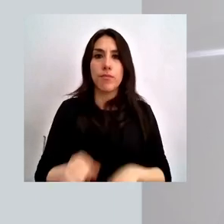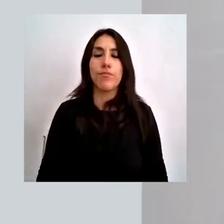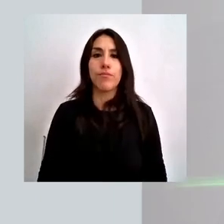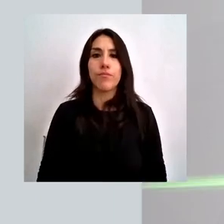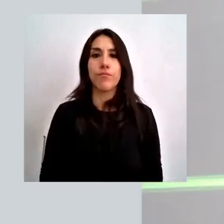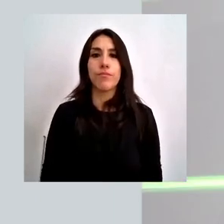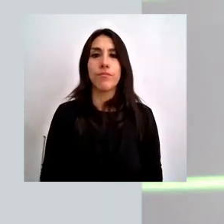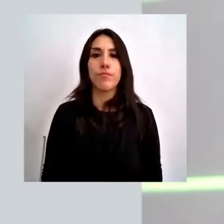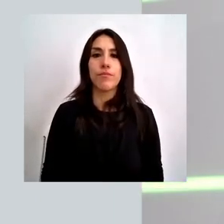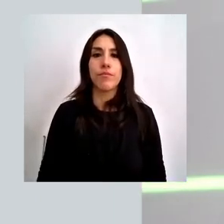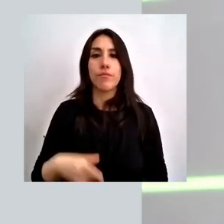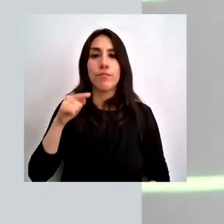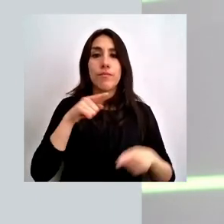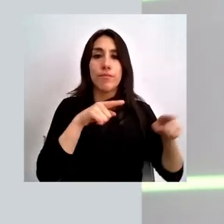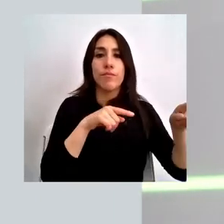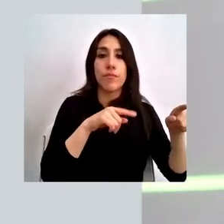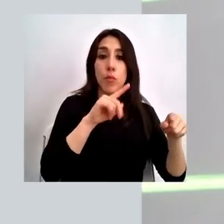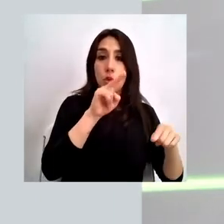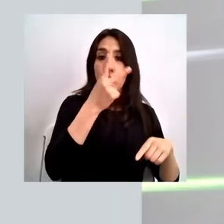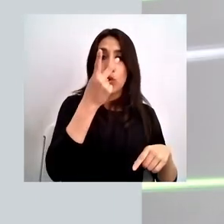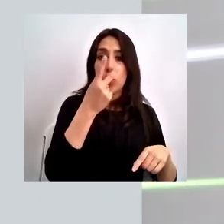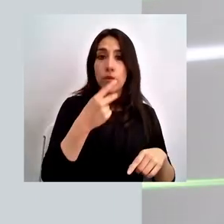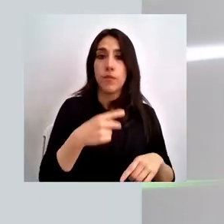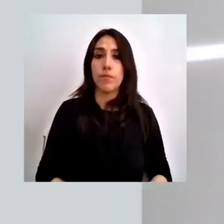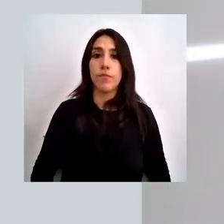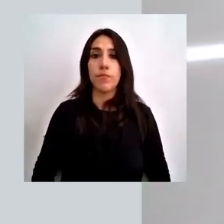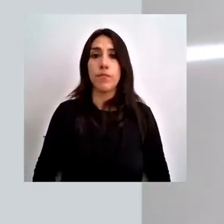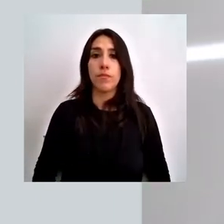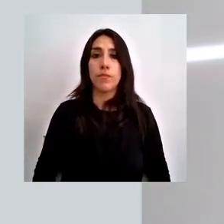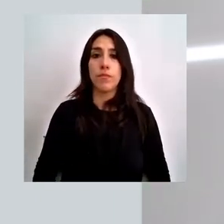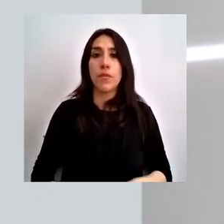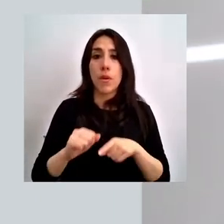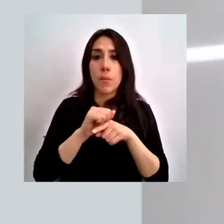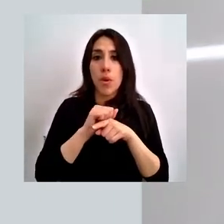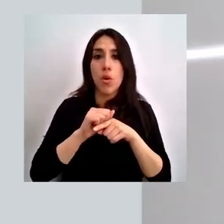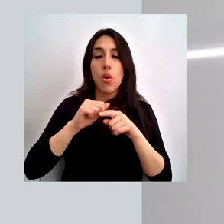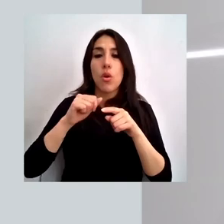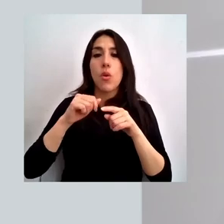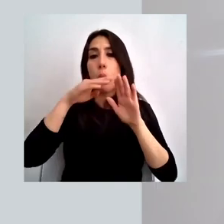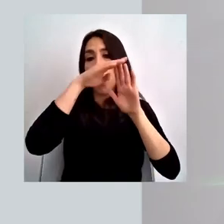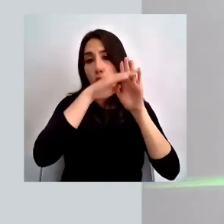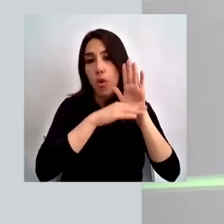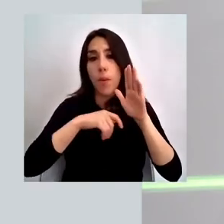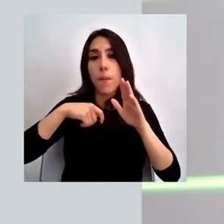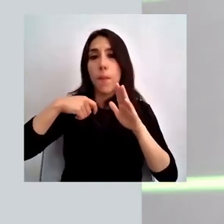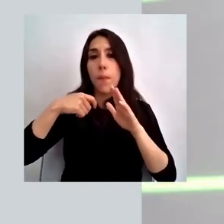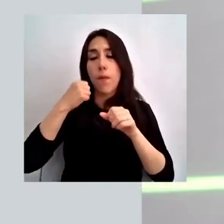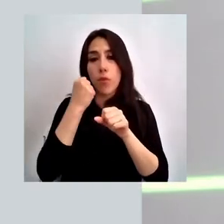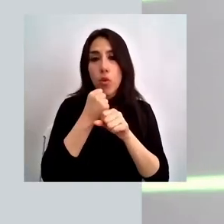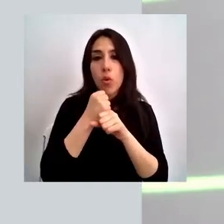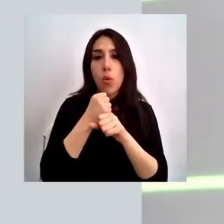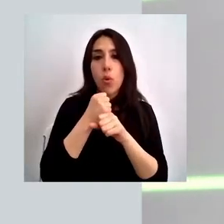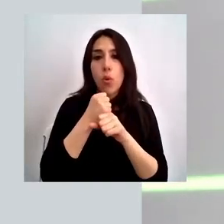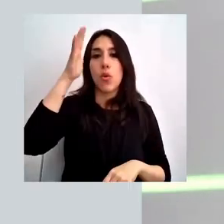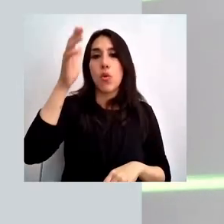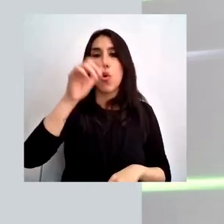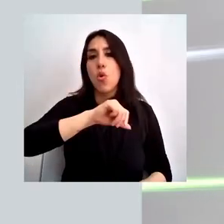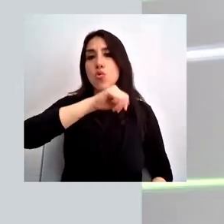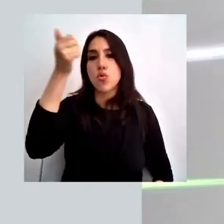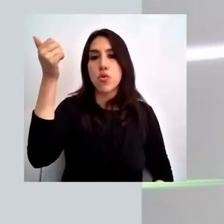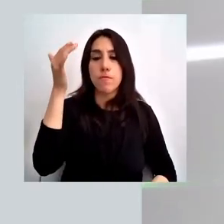y de manera posterior programa programas relacionados con los modelos de inclusión laboral